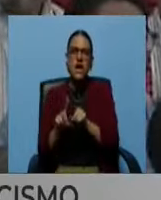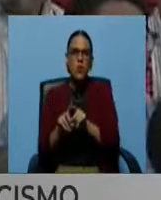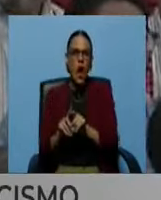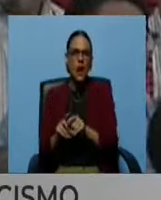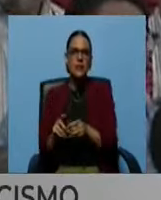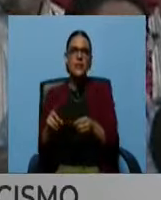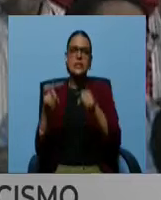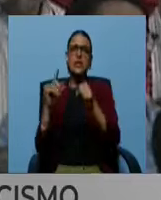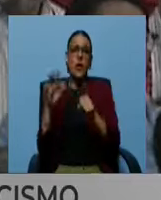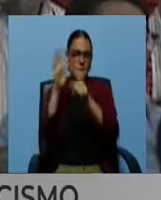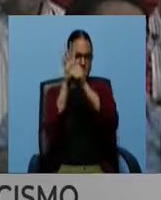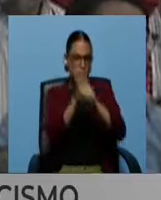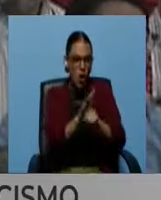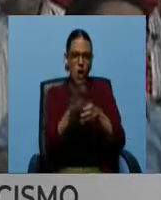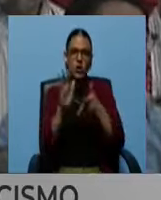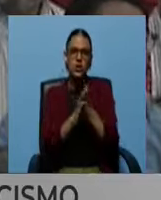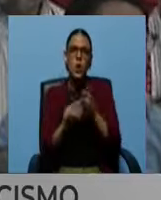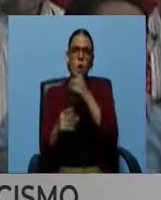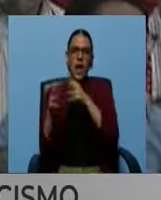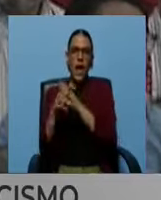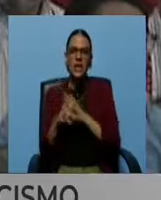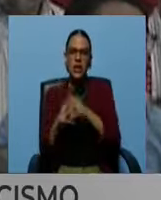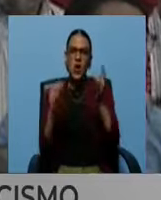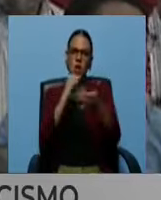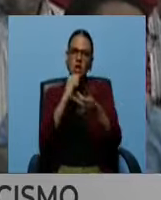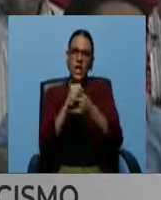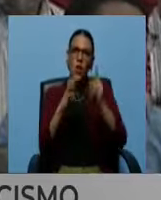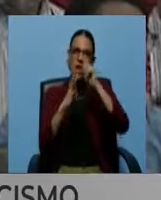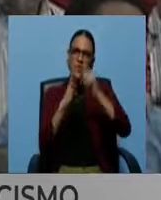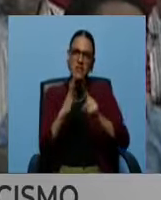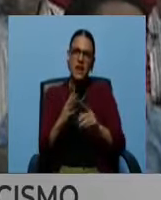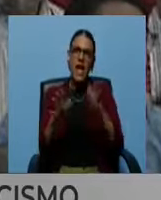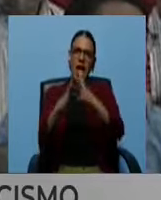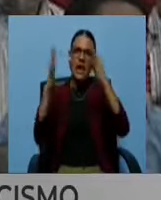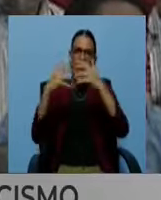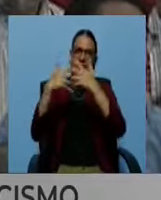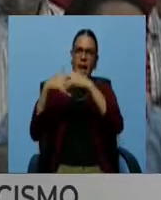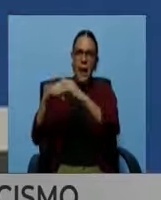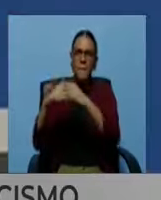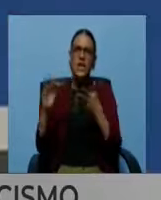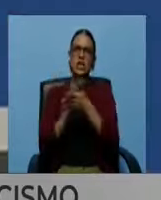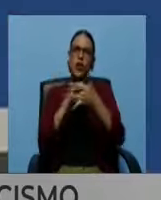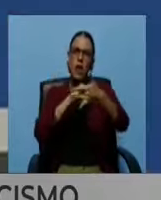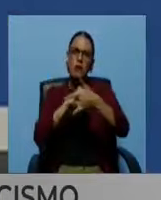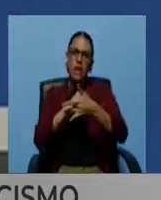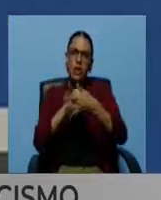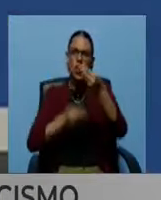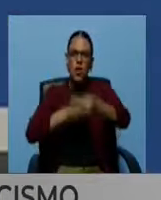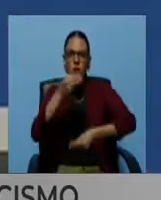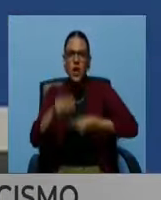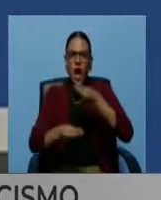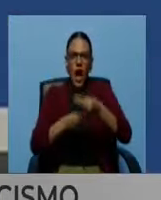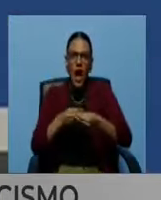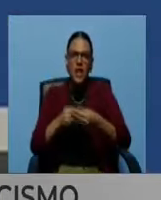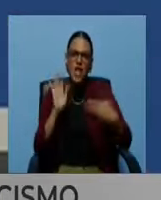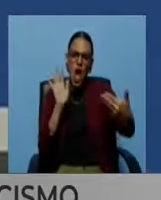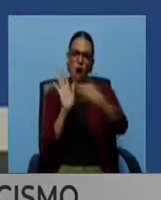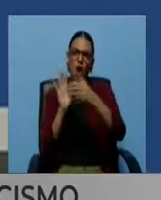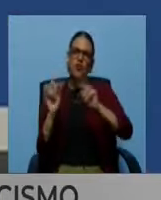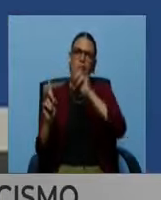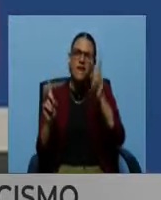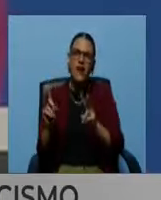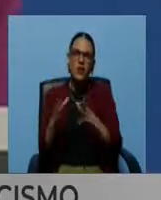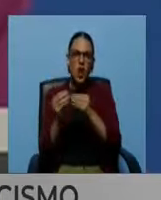el imperialismo tecnológico, las grandes corporaciones tecnológicas se vinieron contra